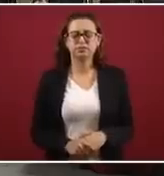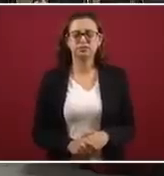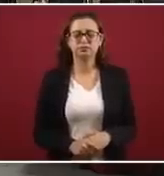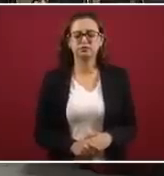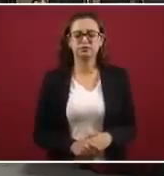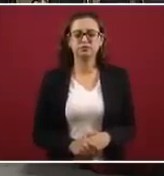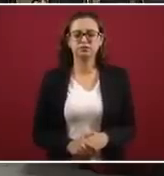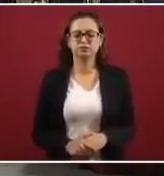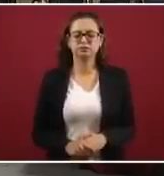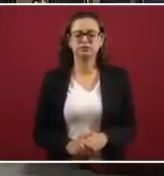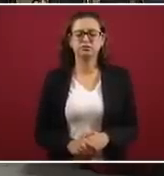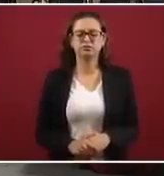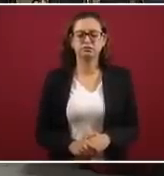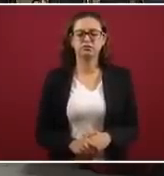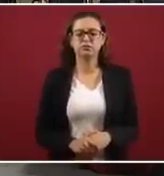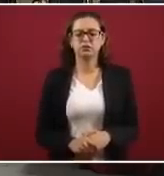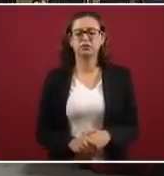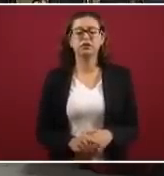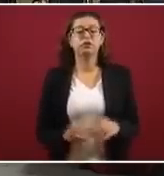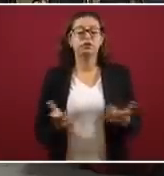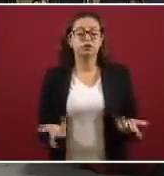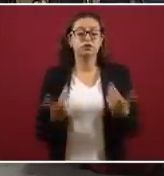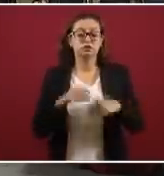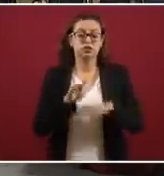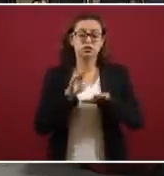Entonces, a ver, lo de la investigación